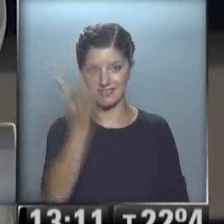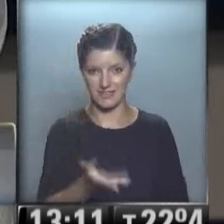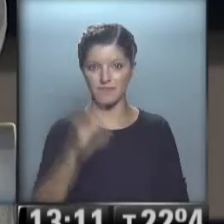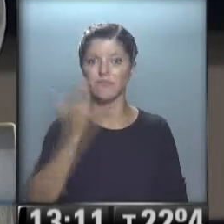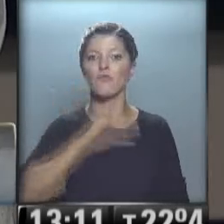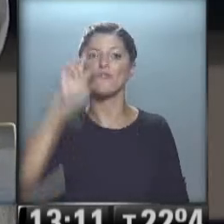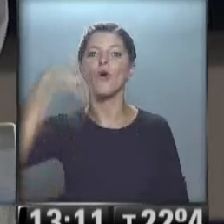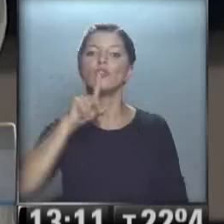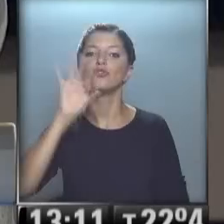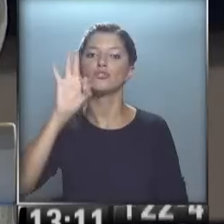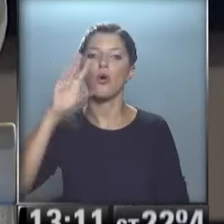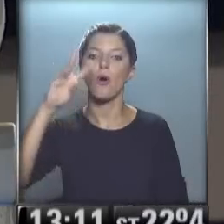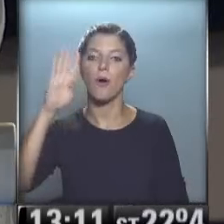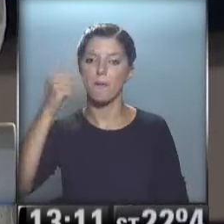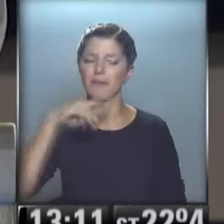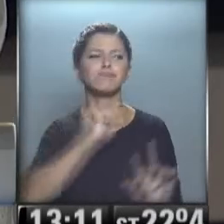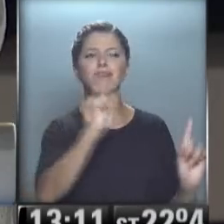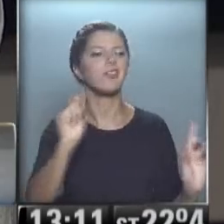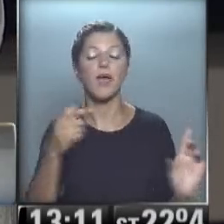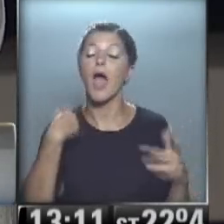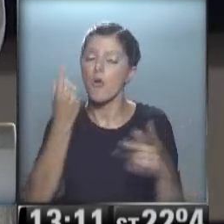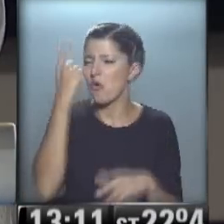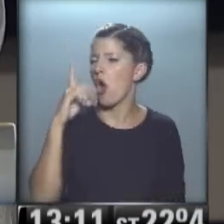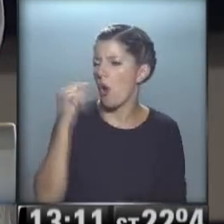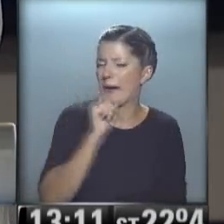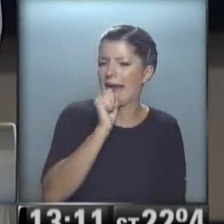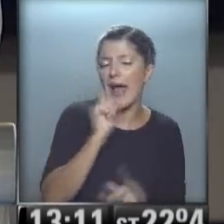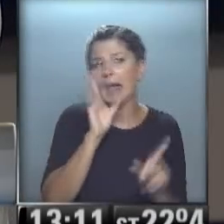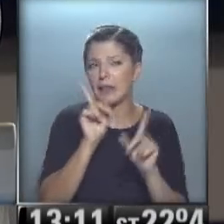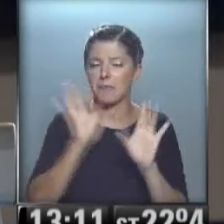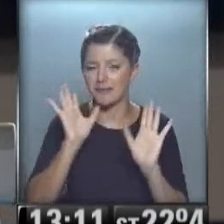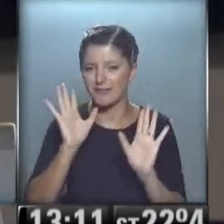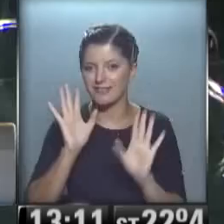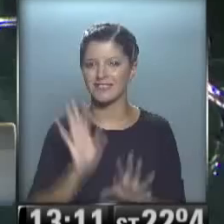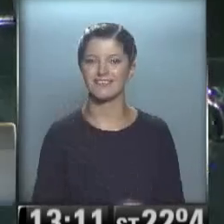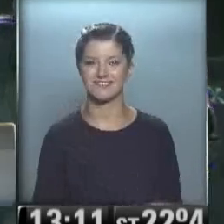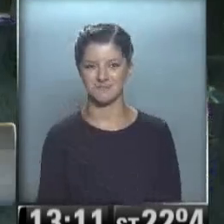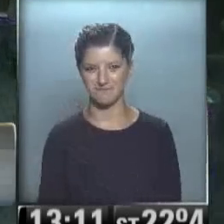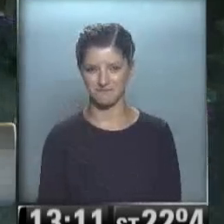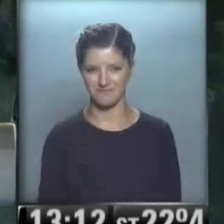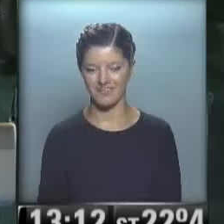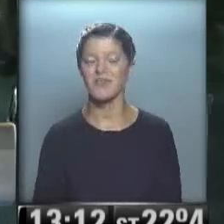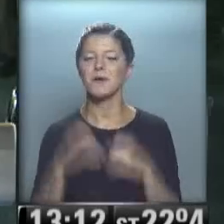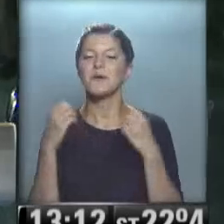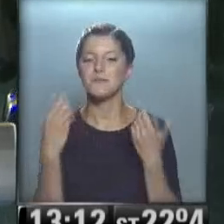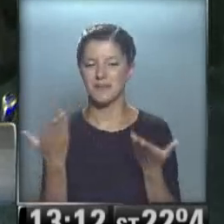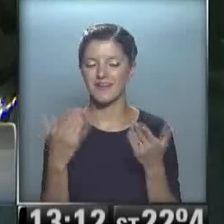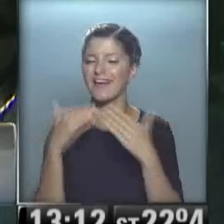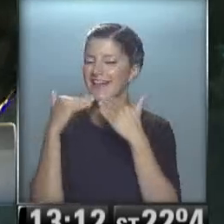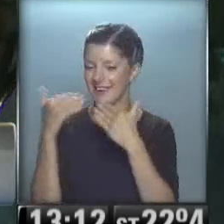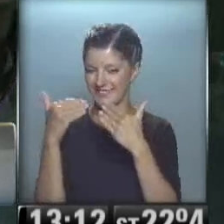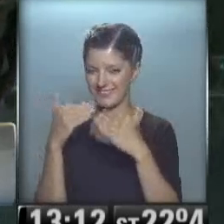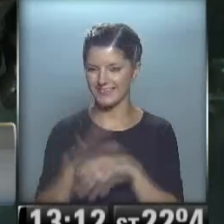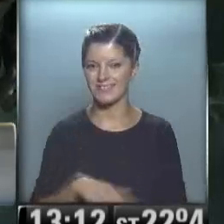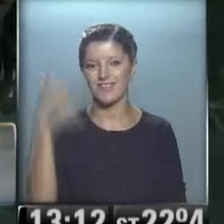Fontova. ¿Quién es Fontova? Un señor que anda cantando por ahí, que hace de la suya. Exacto. Así que, bueno, gracias a